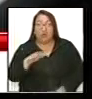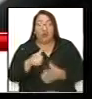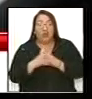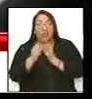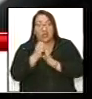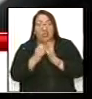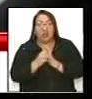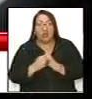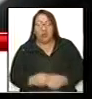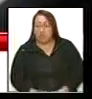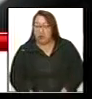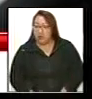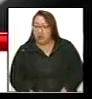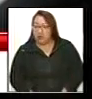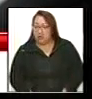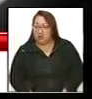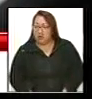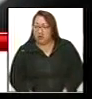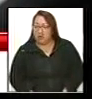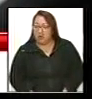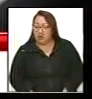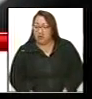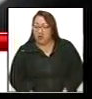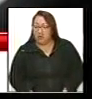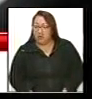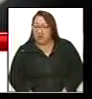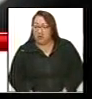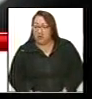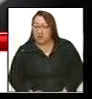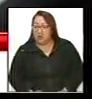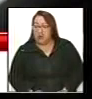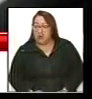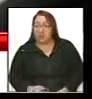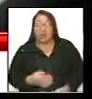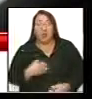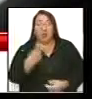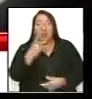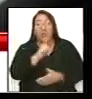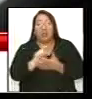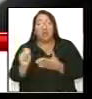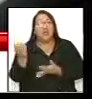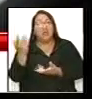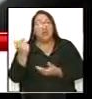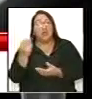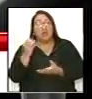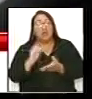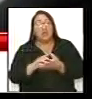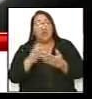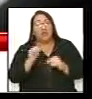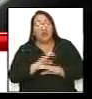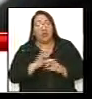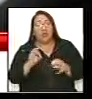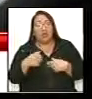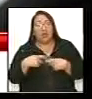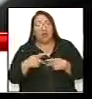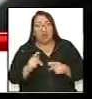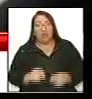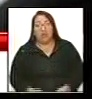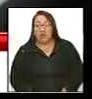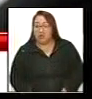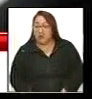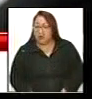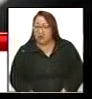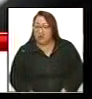estatutos. Lamentablemente, les puedo comentar, tenemos más de un mes esperando que nos envíen información que nos permita, por